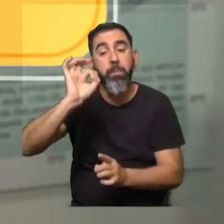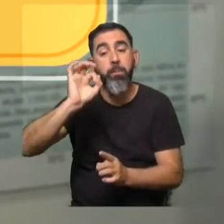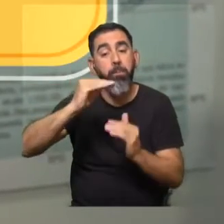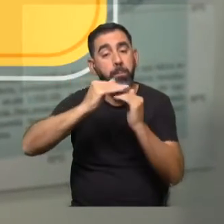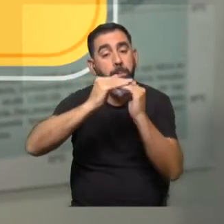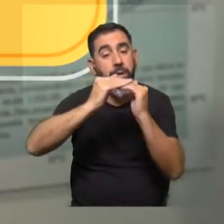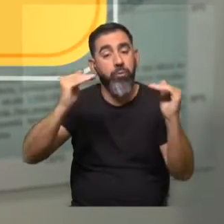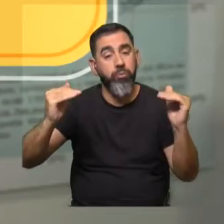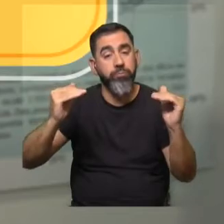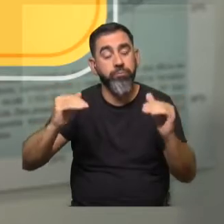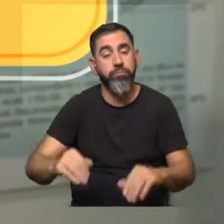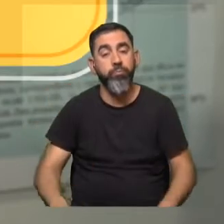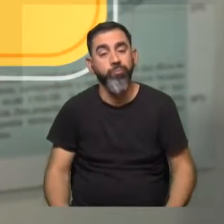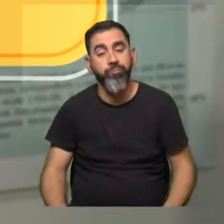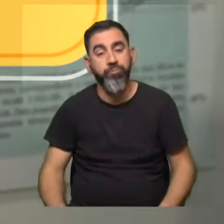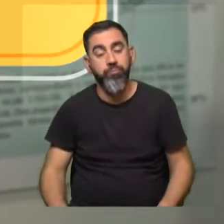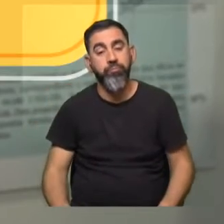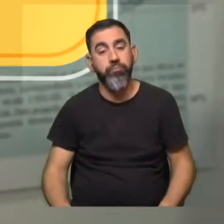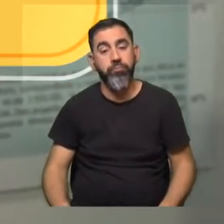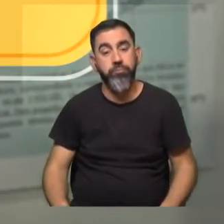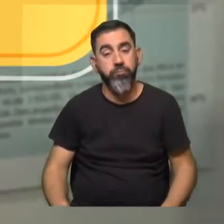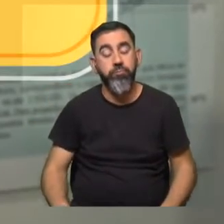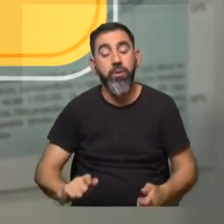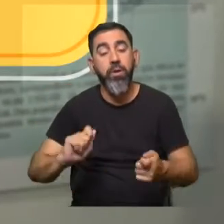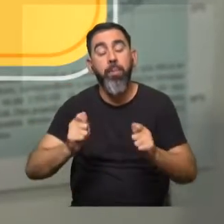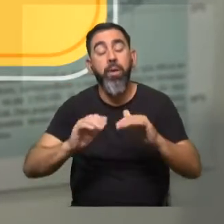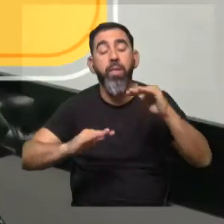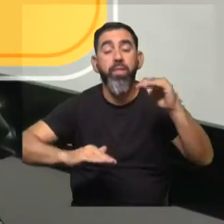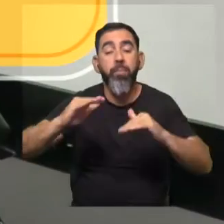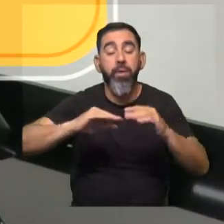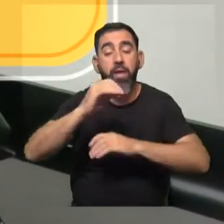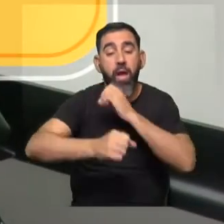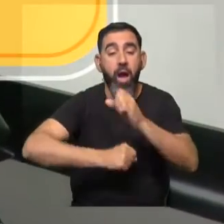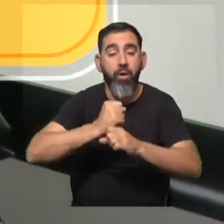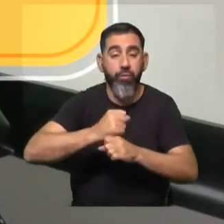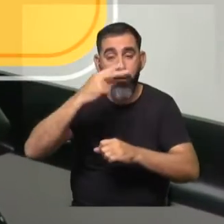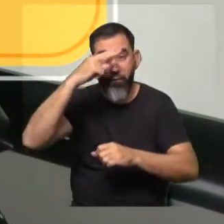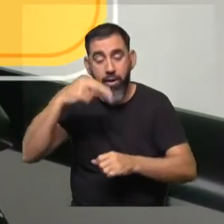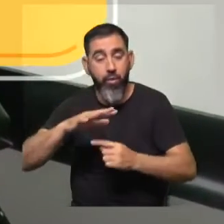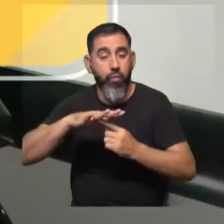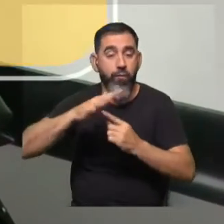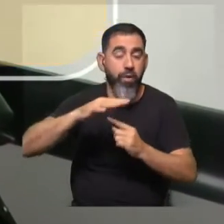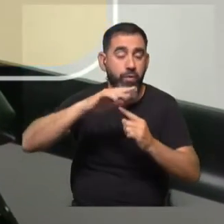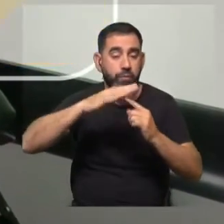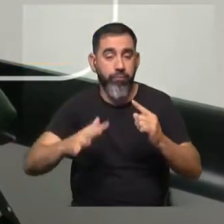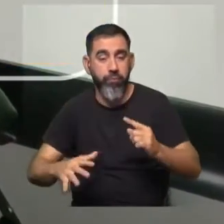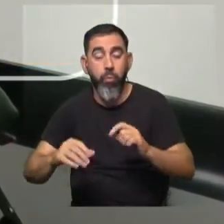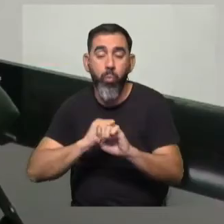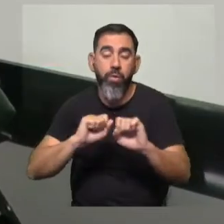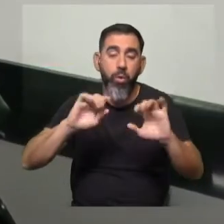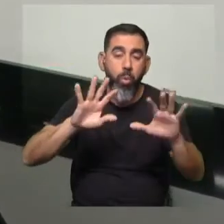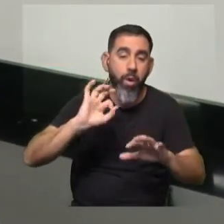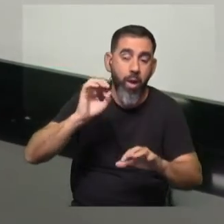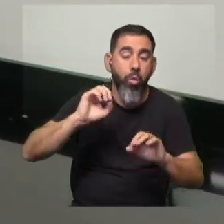estable y cambia, ese perfil cambia según la estación del año. Puede haber unos 9 grados, 10